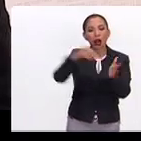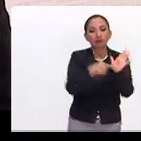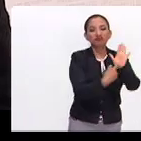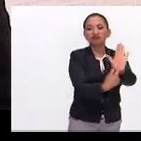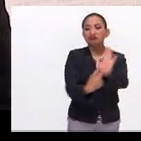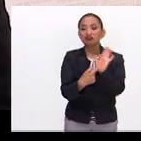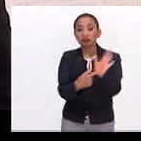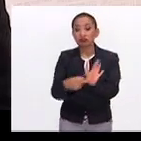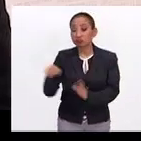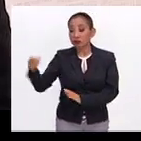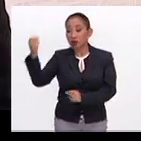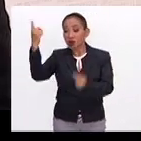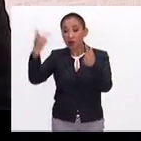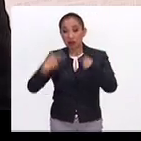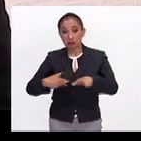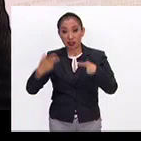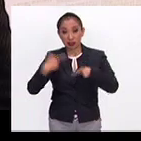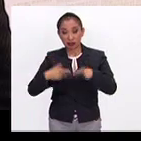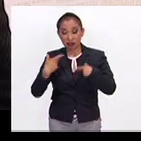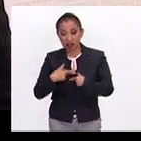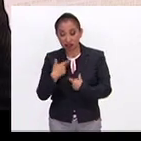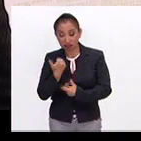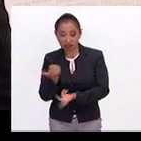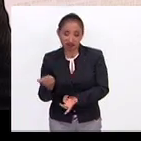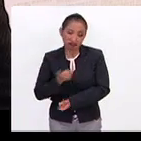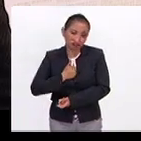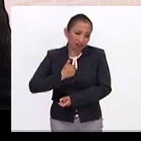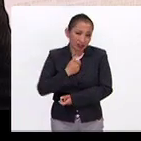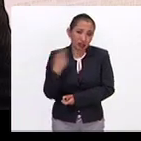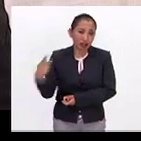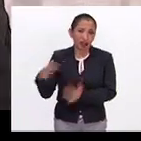Aquellas personas desafortunadas en casa